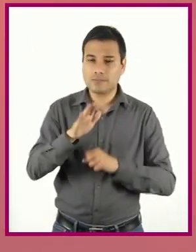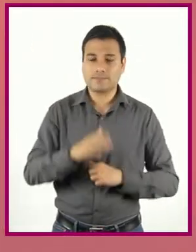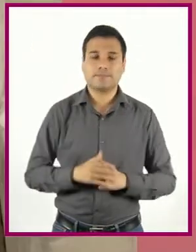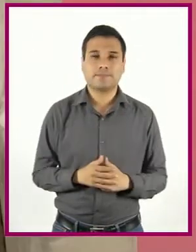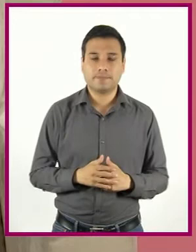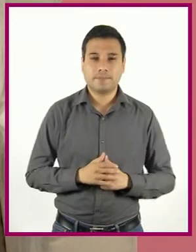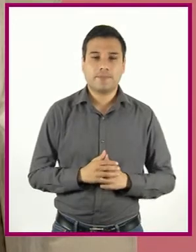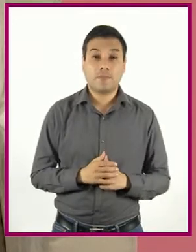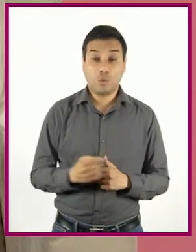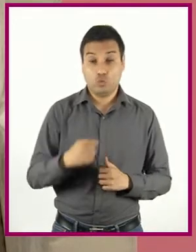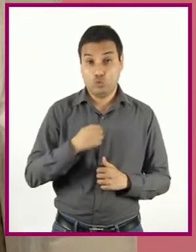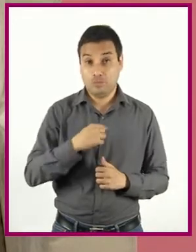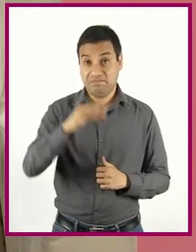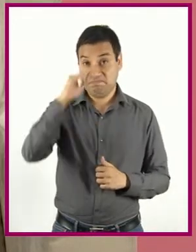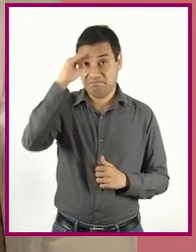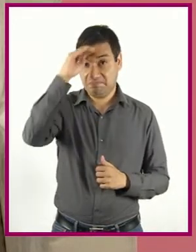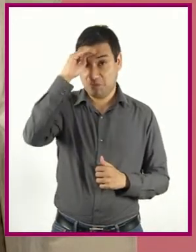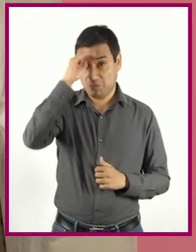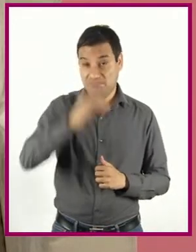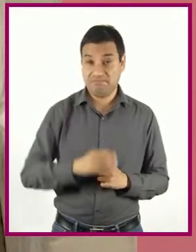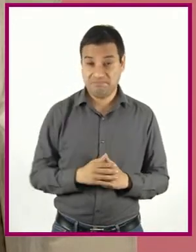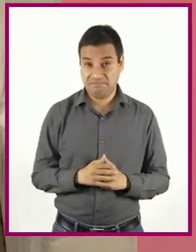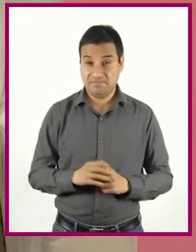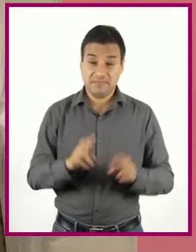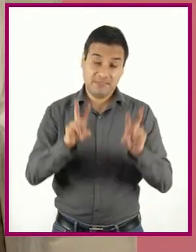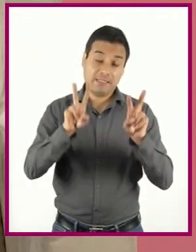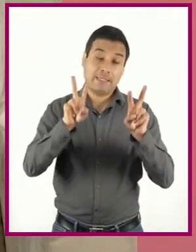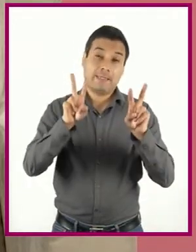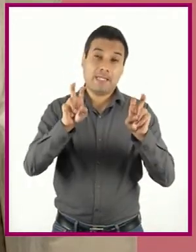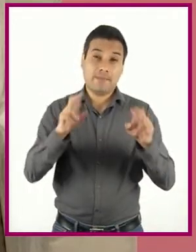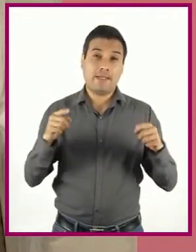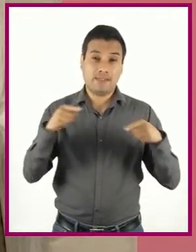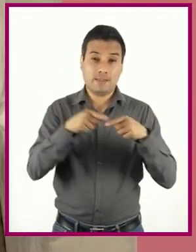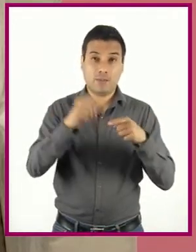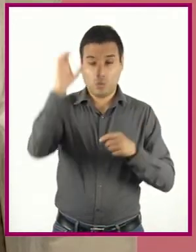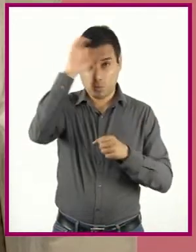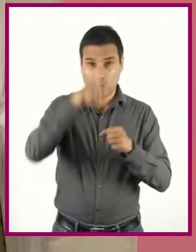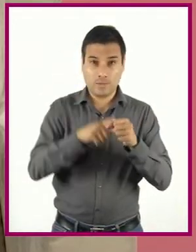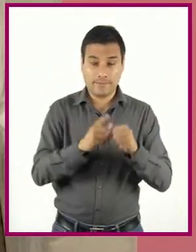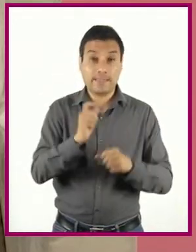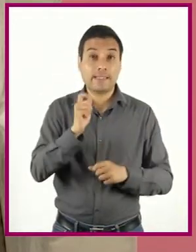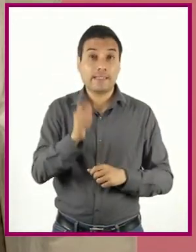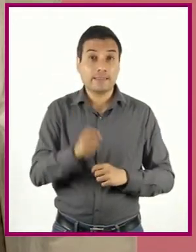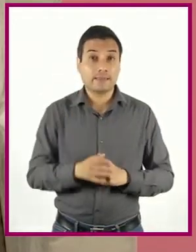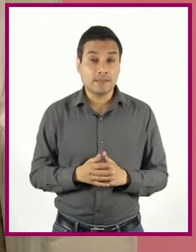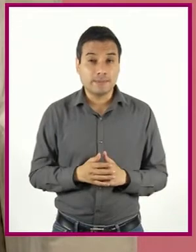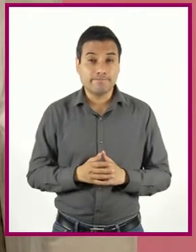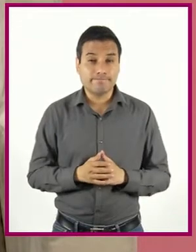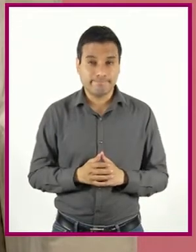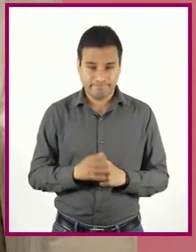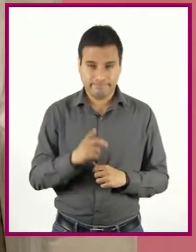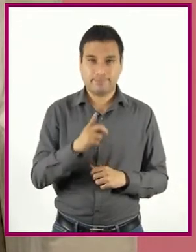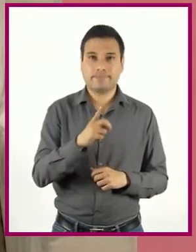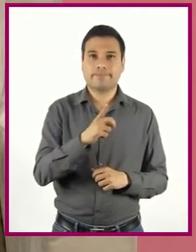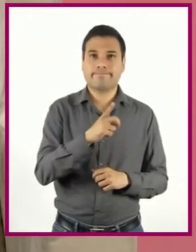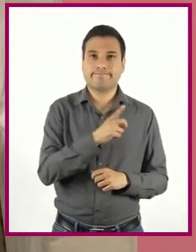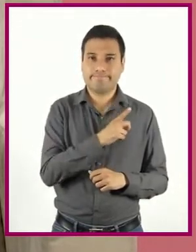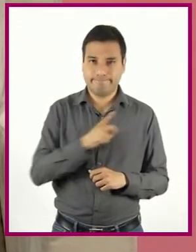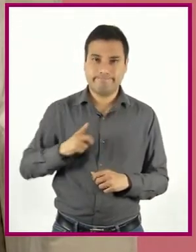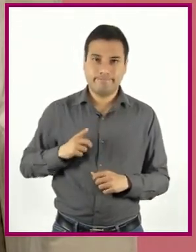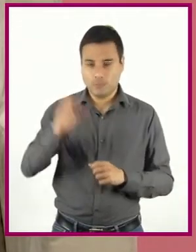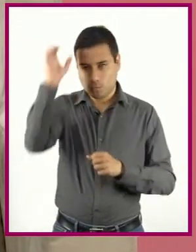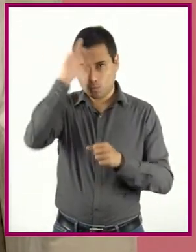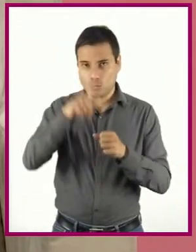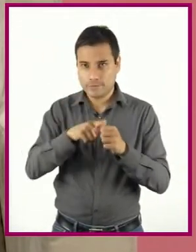a mi juicio, en el tema de interculturalidad ha sido en todos los tiempos el reconocimiento a las